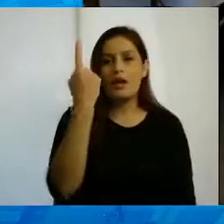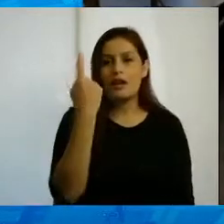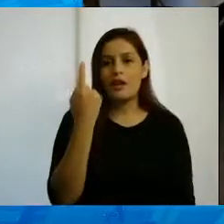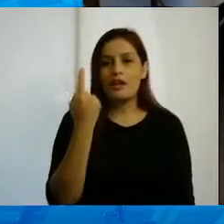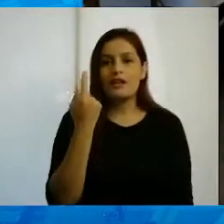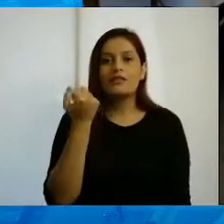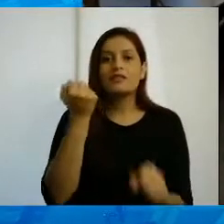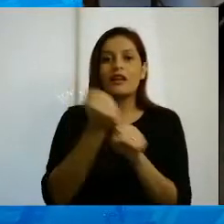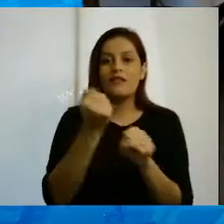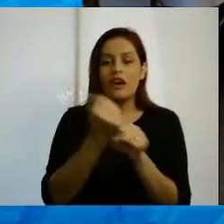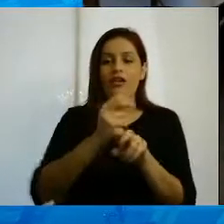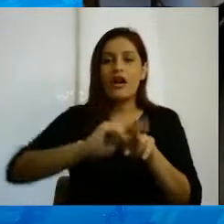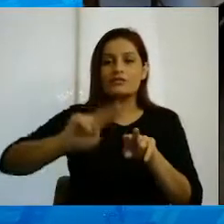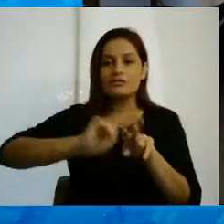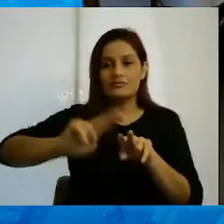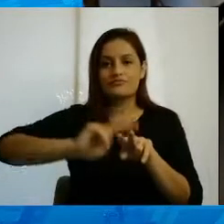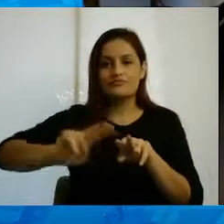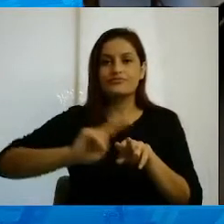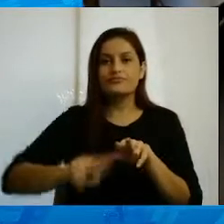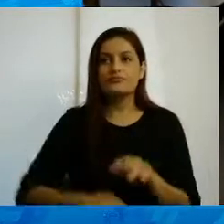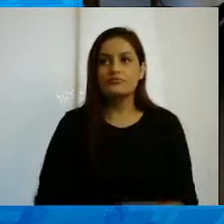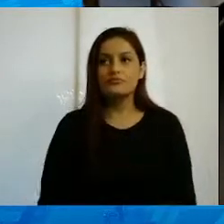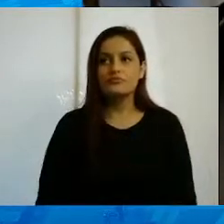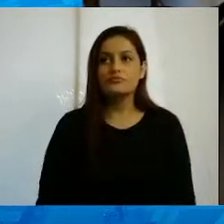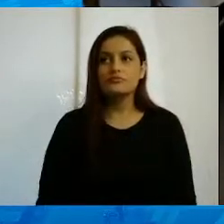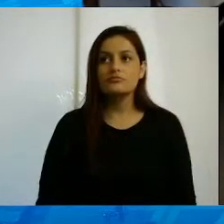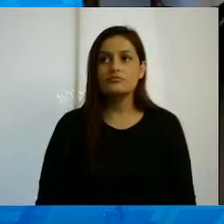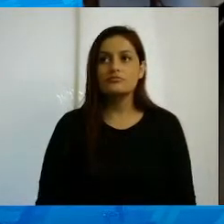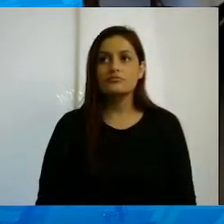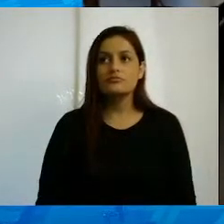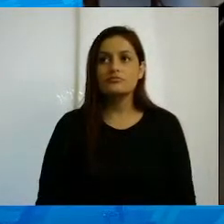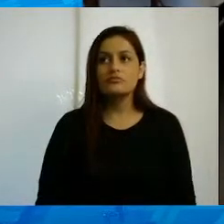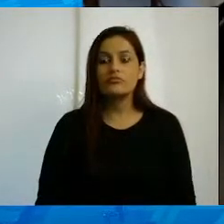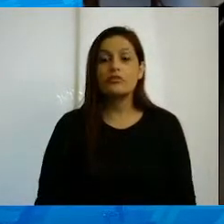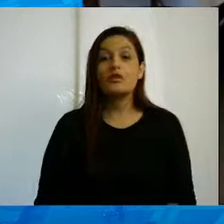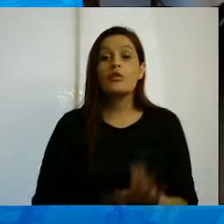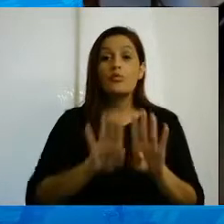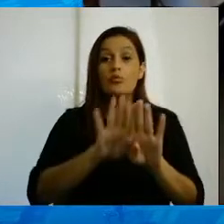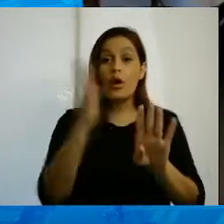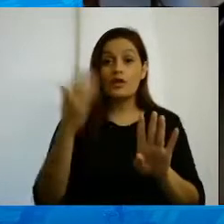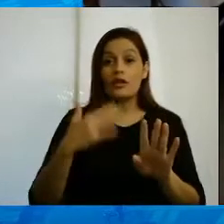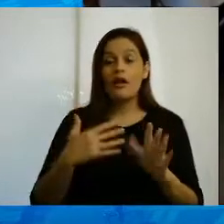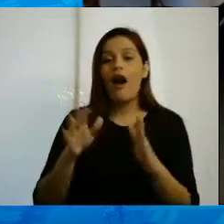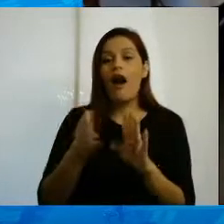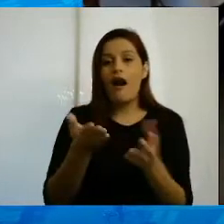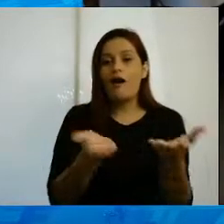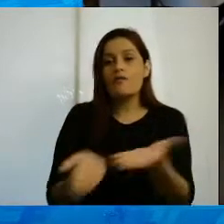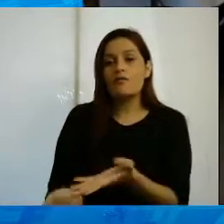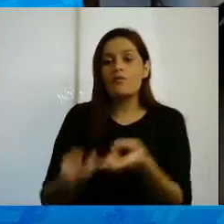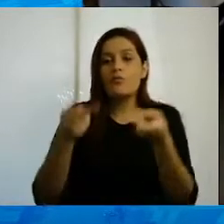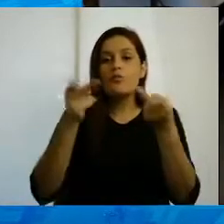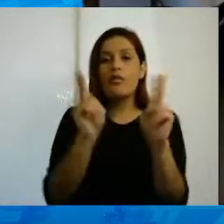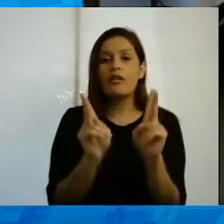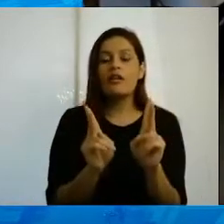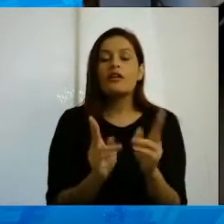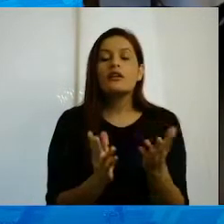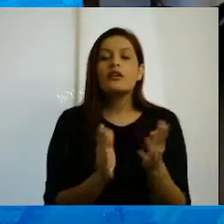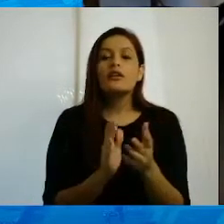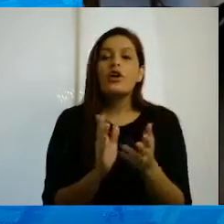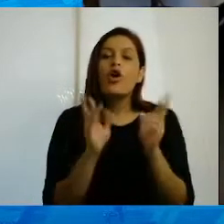los primeros trabajos que tenemos que realizar. Así que las puertas están abiertas. La idea es poder